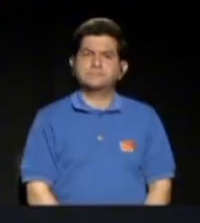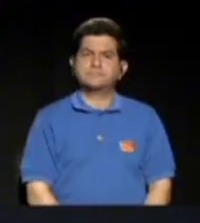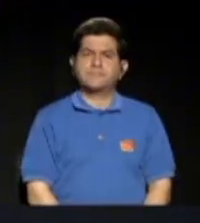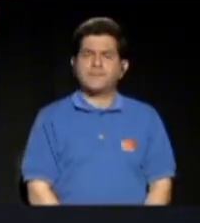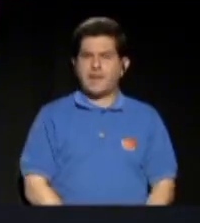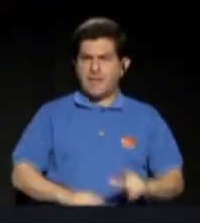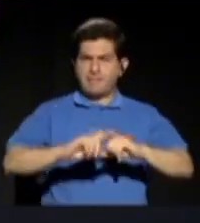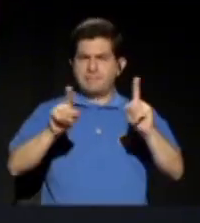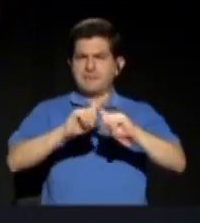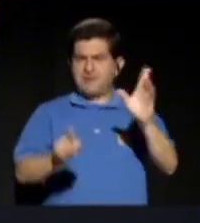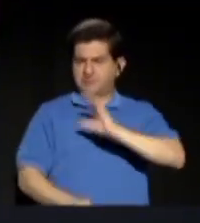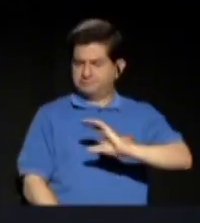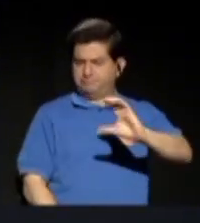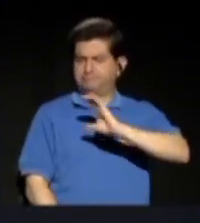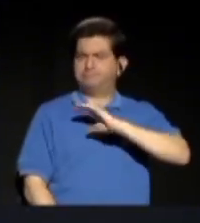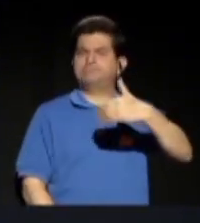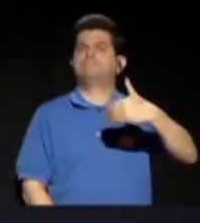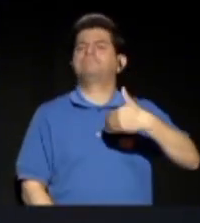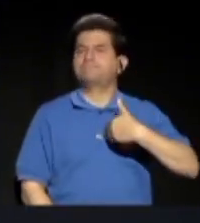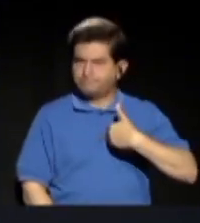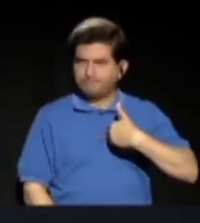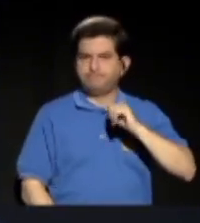Hay varias características